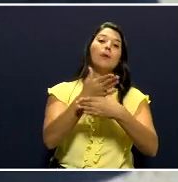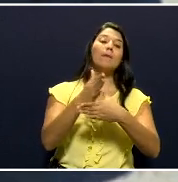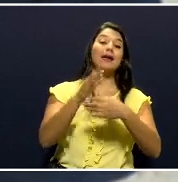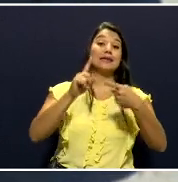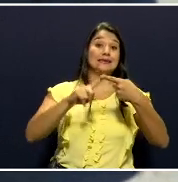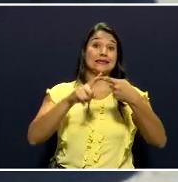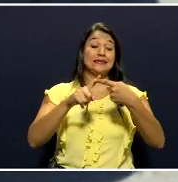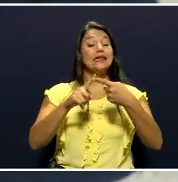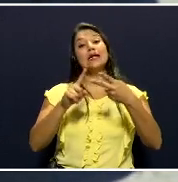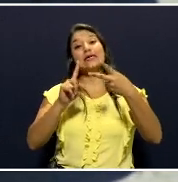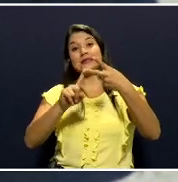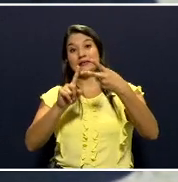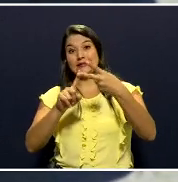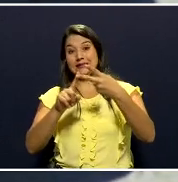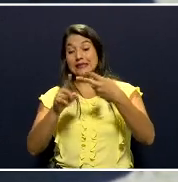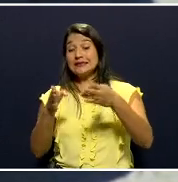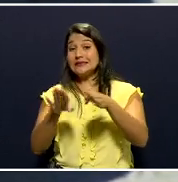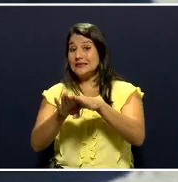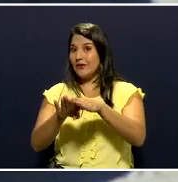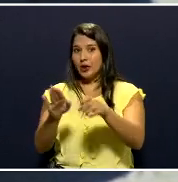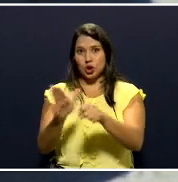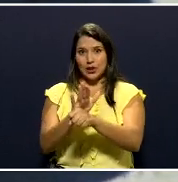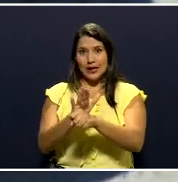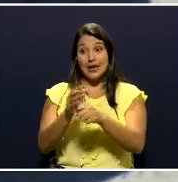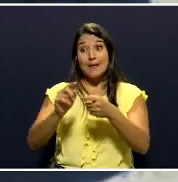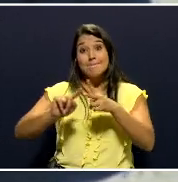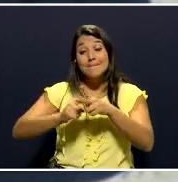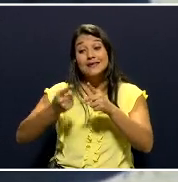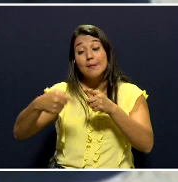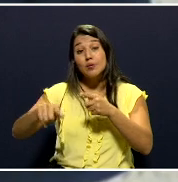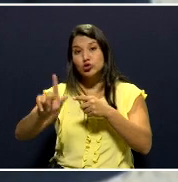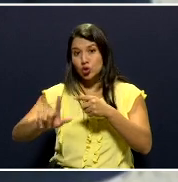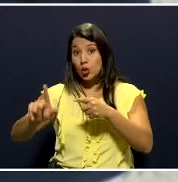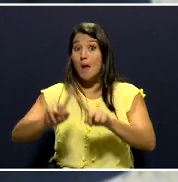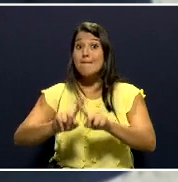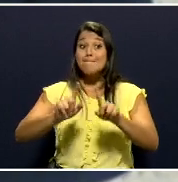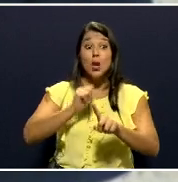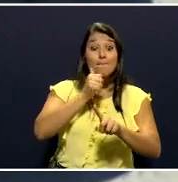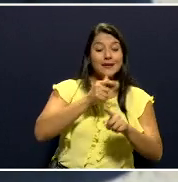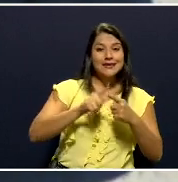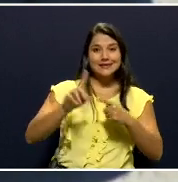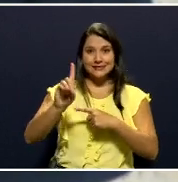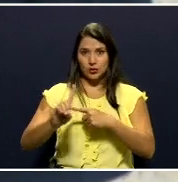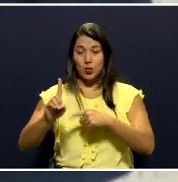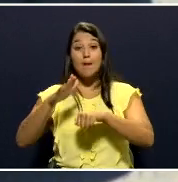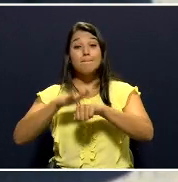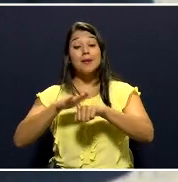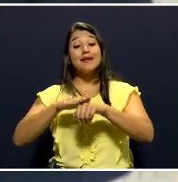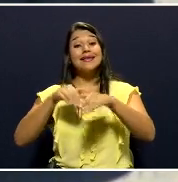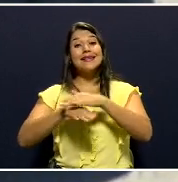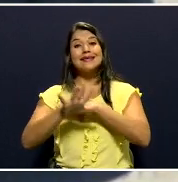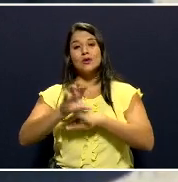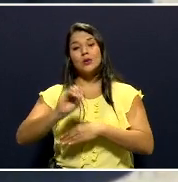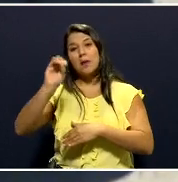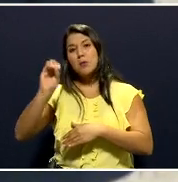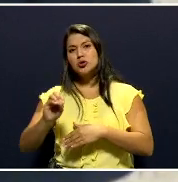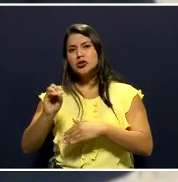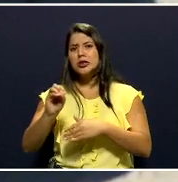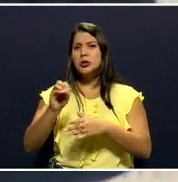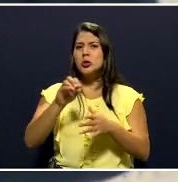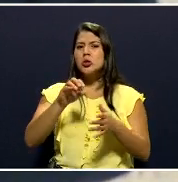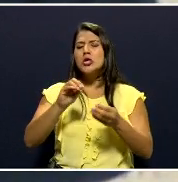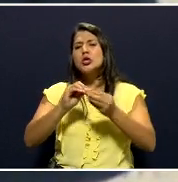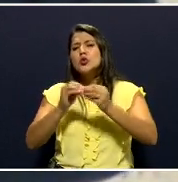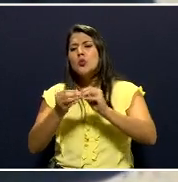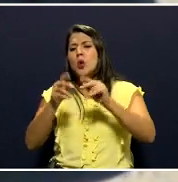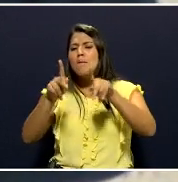a partir del lunes entrante y a partir de mañana se permitirá solamente el 50% del promedio mensual